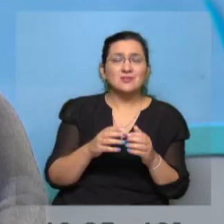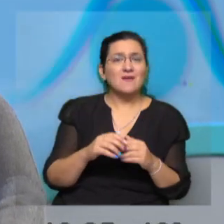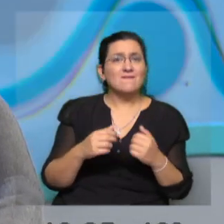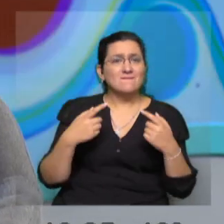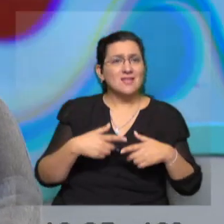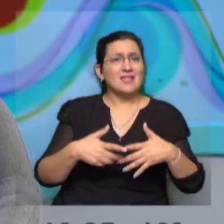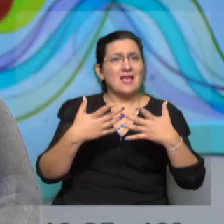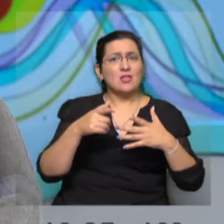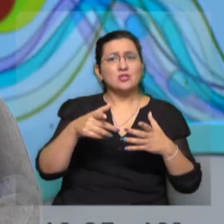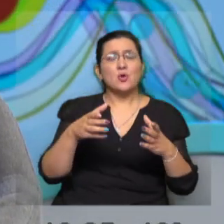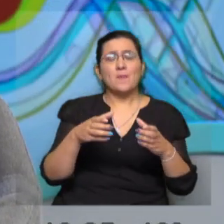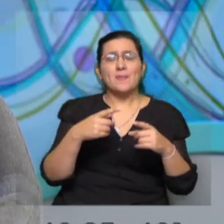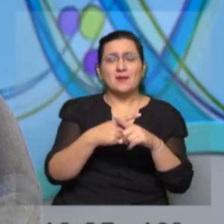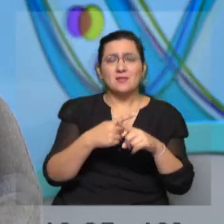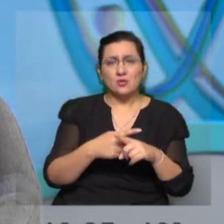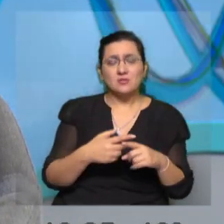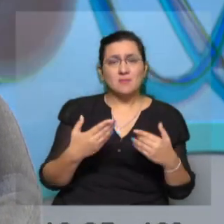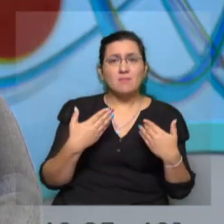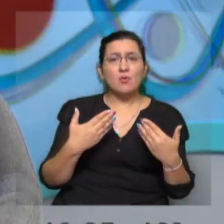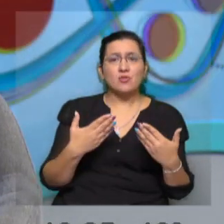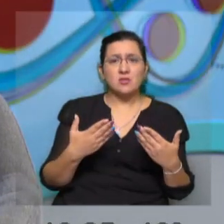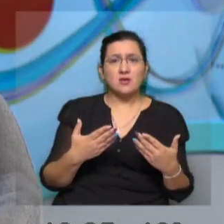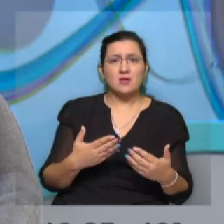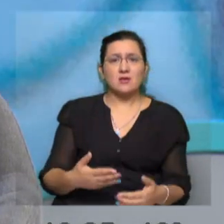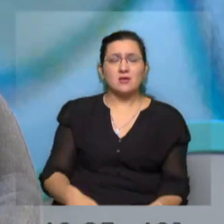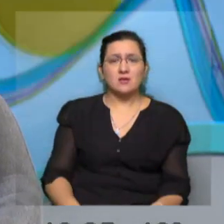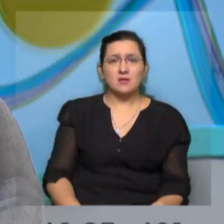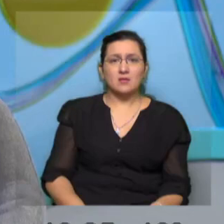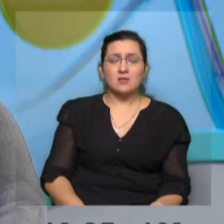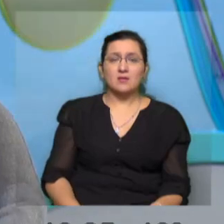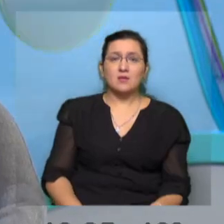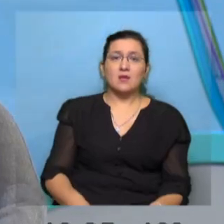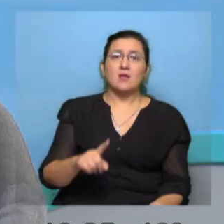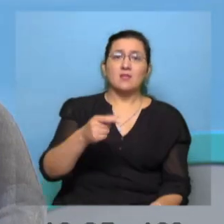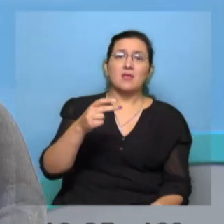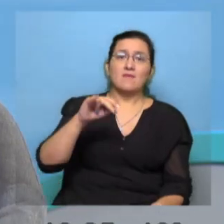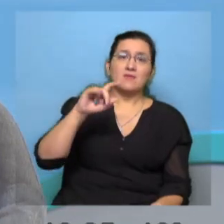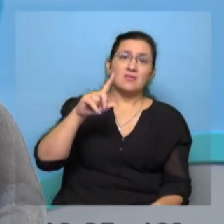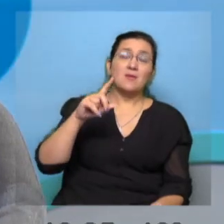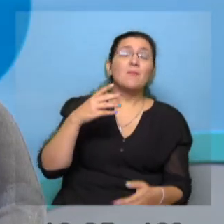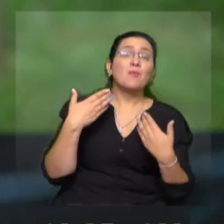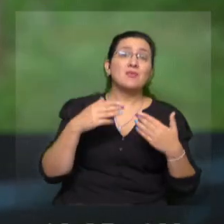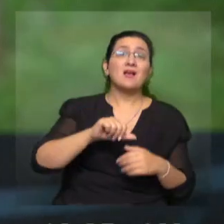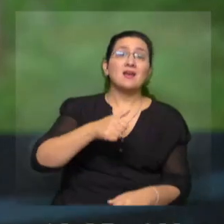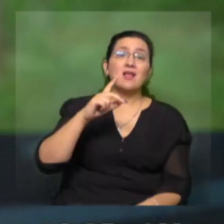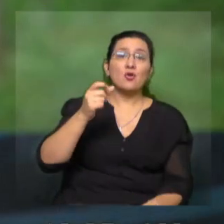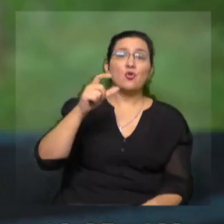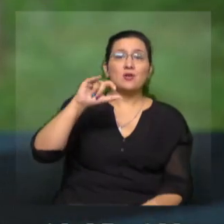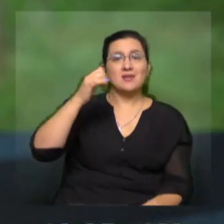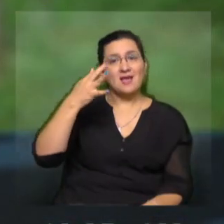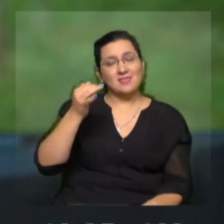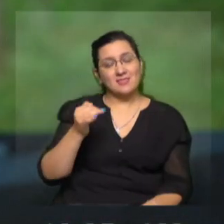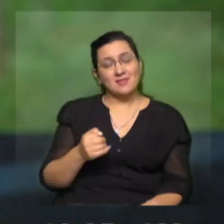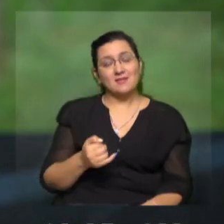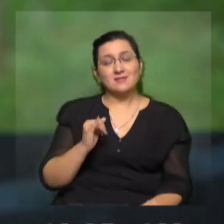partidos en los que se podía hacer, se podía, David le podía ganar a Goliat, cómo no. Sí, claro, hoy